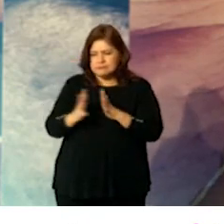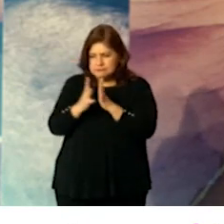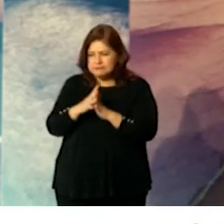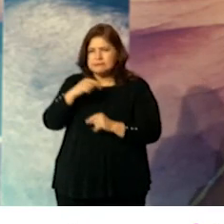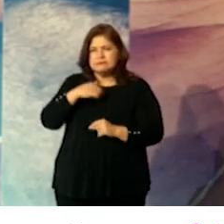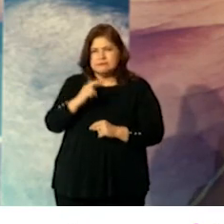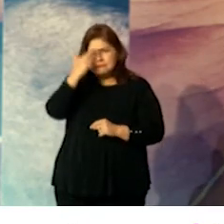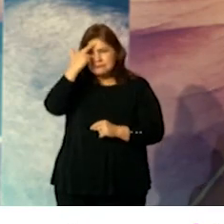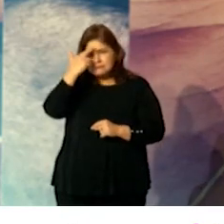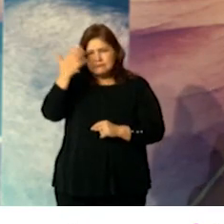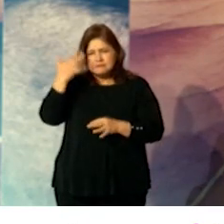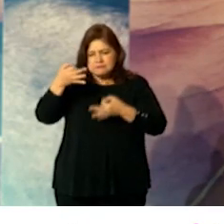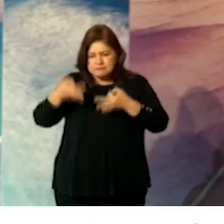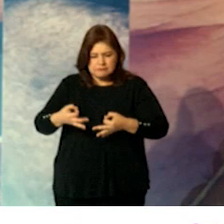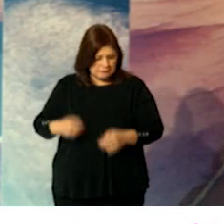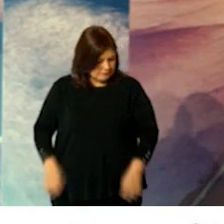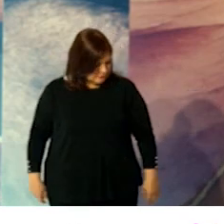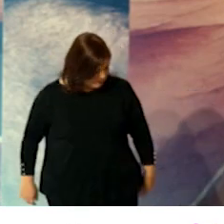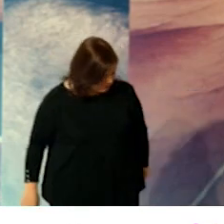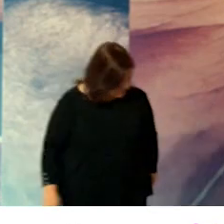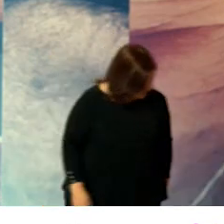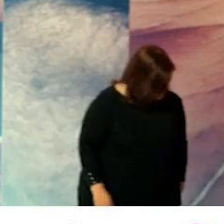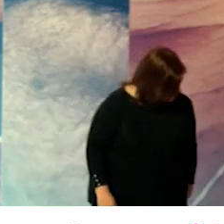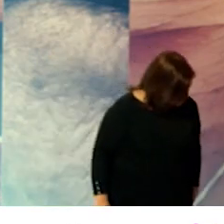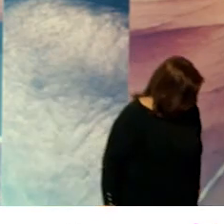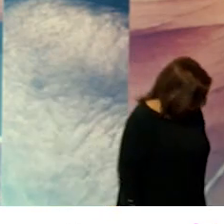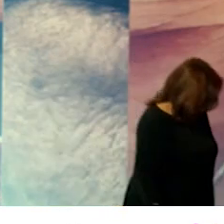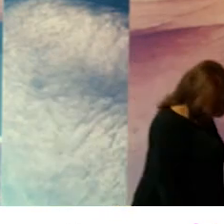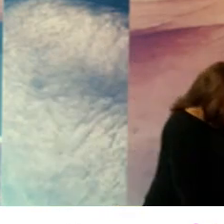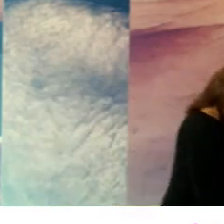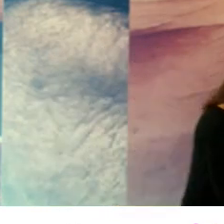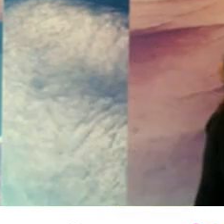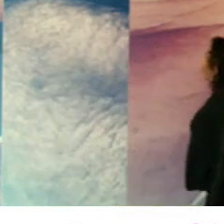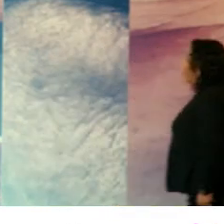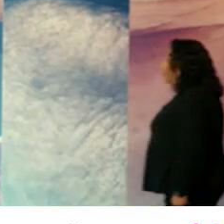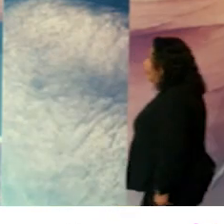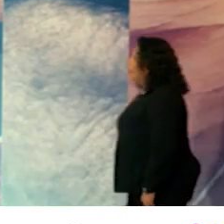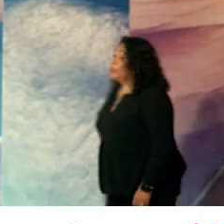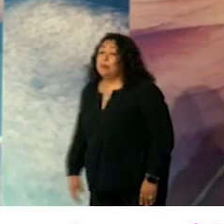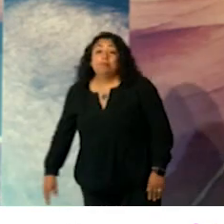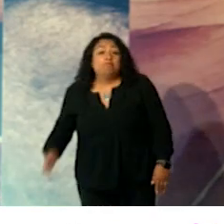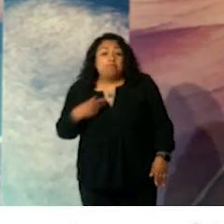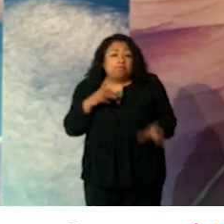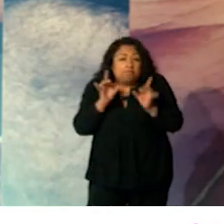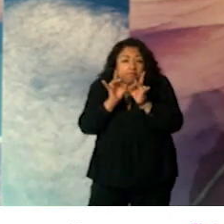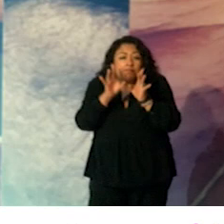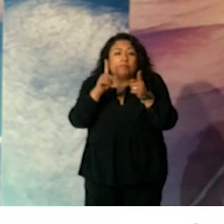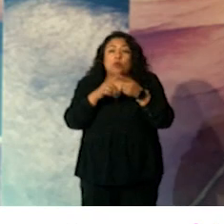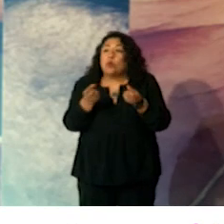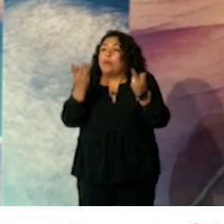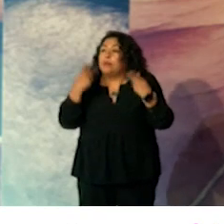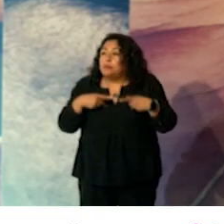y me acuerdo perfecto haber pensado, en este minuto me encuentro en una determinada calle, a una determinada hora, con una determinada cantidad